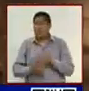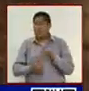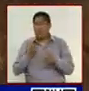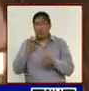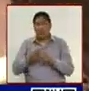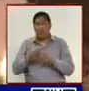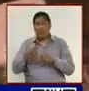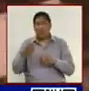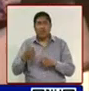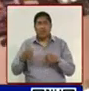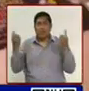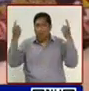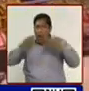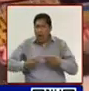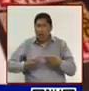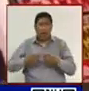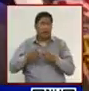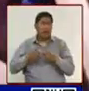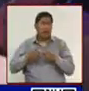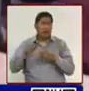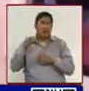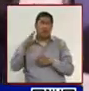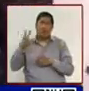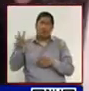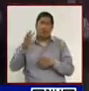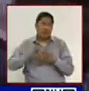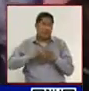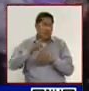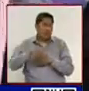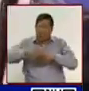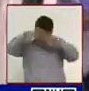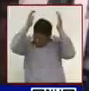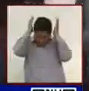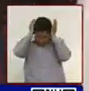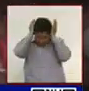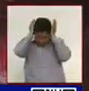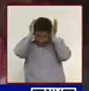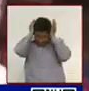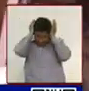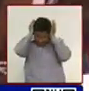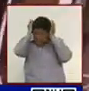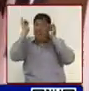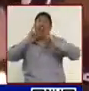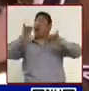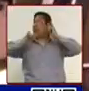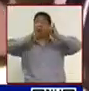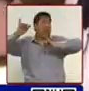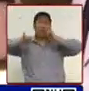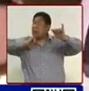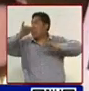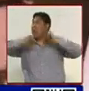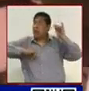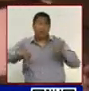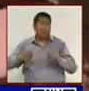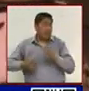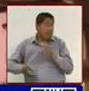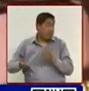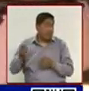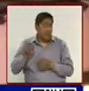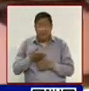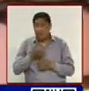Extranca, Viviendas, 25 de julio, en fin. Pero mira, es un griterío de movilidades que suben,